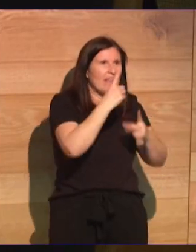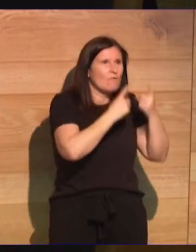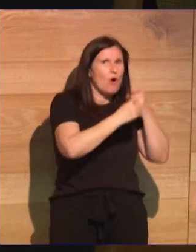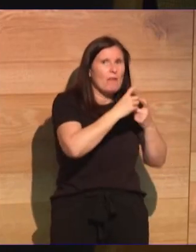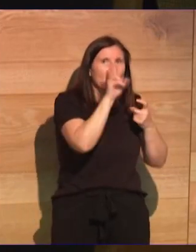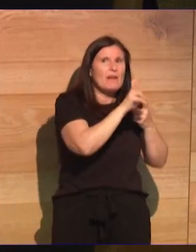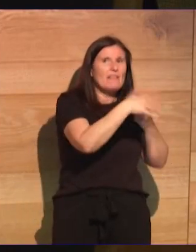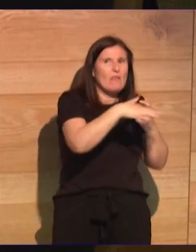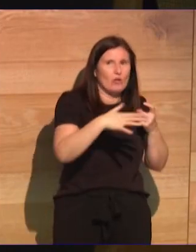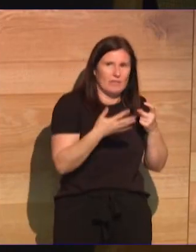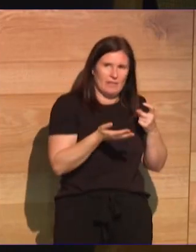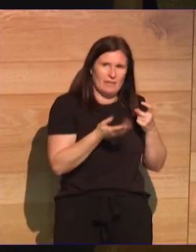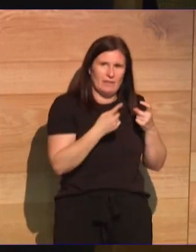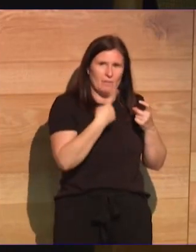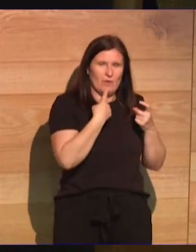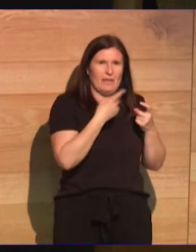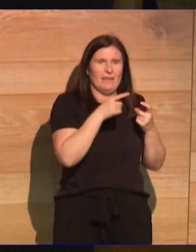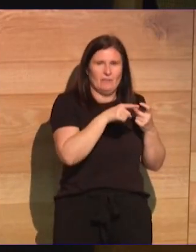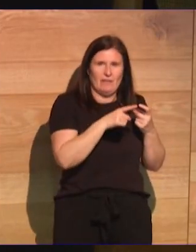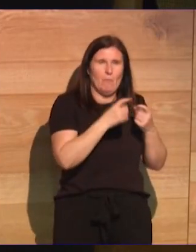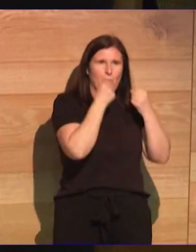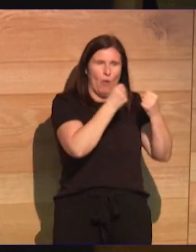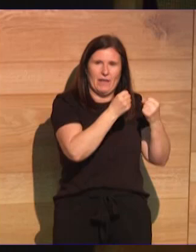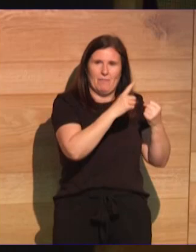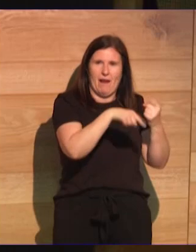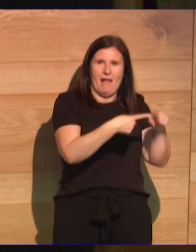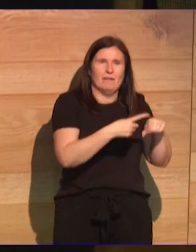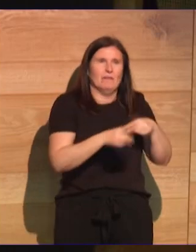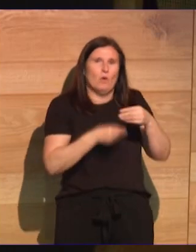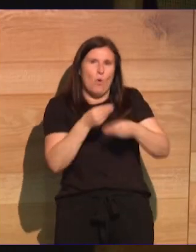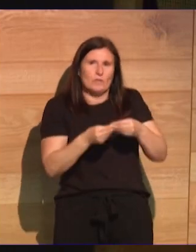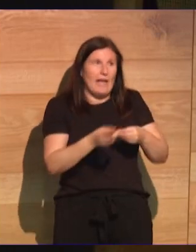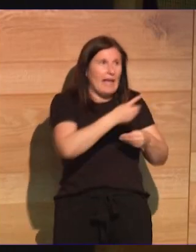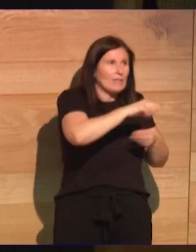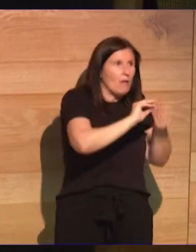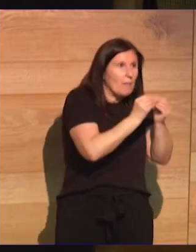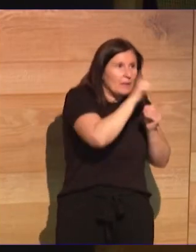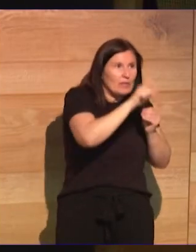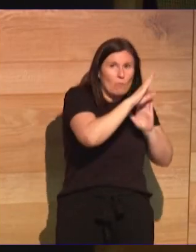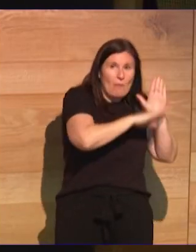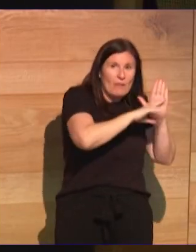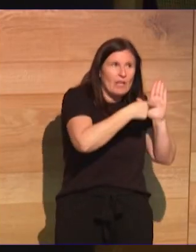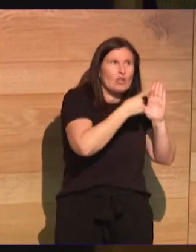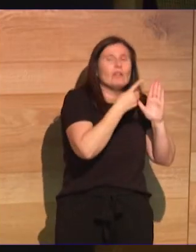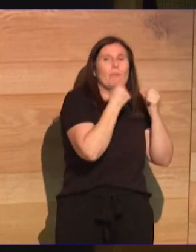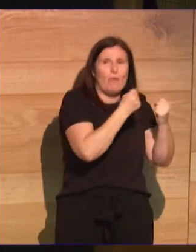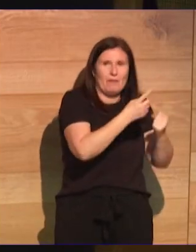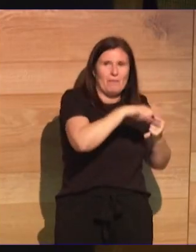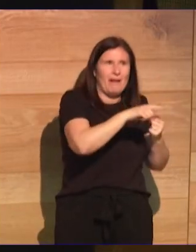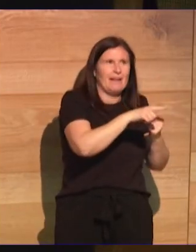tienen el poder para que la utilicemos, ¿no? Y ellos nos dan las respuestas que quieren que